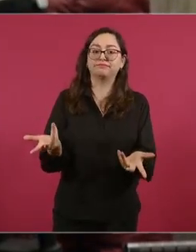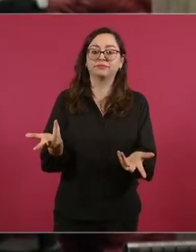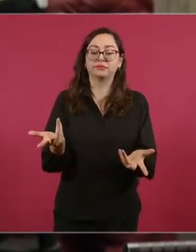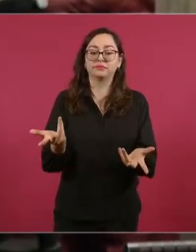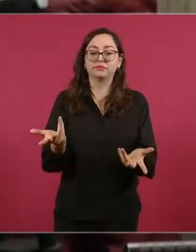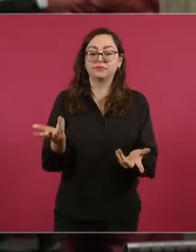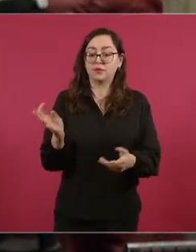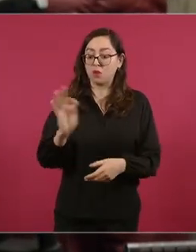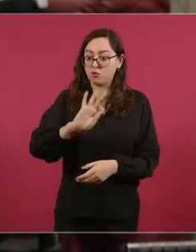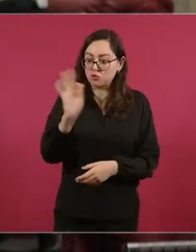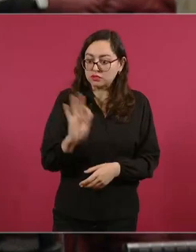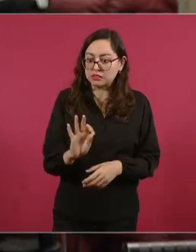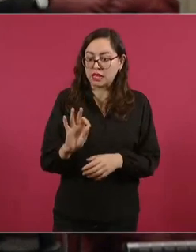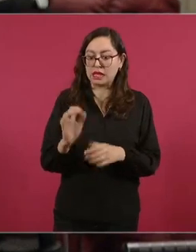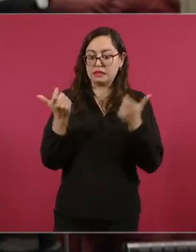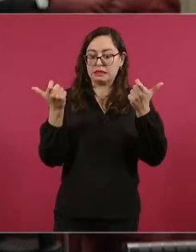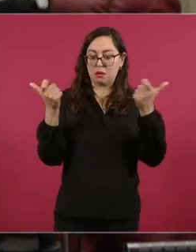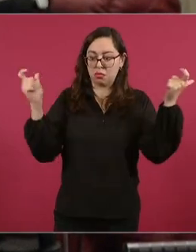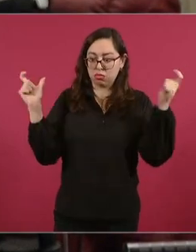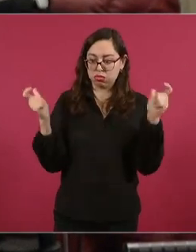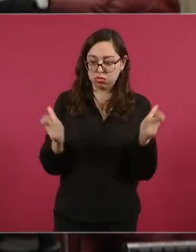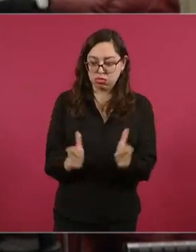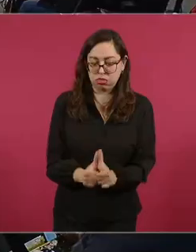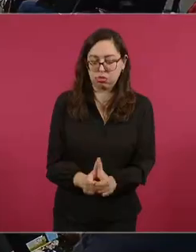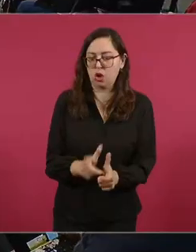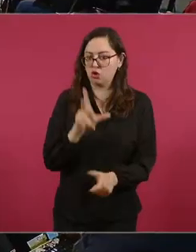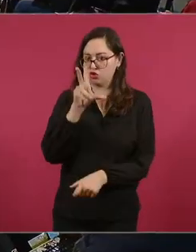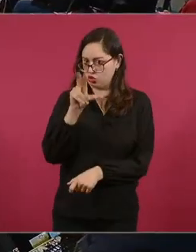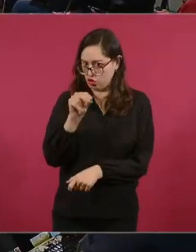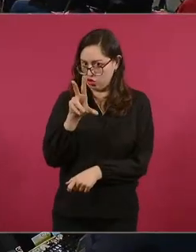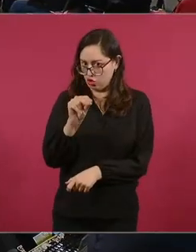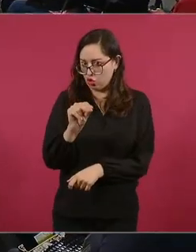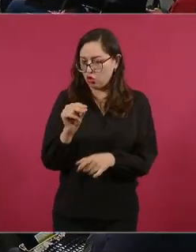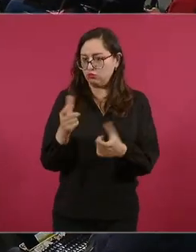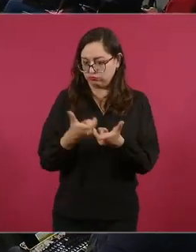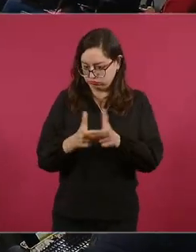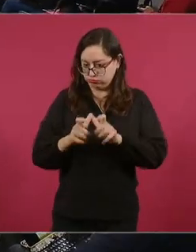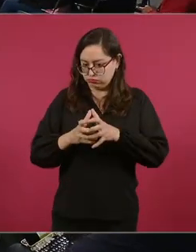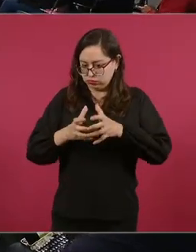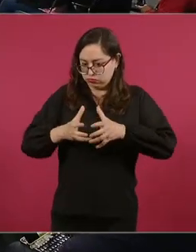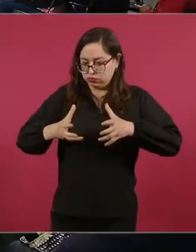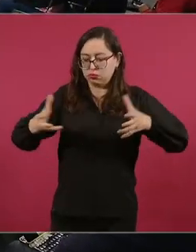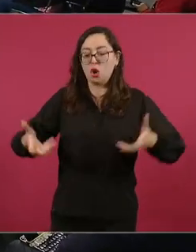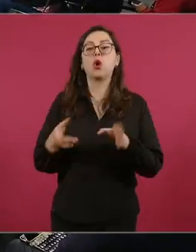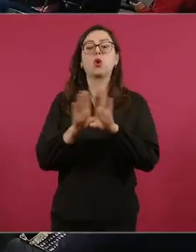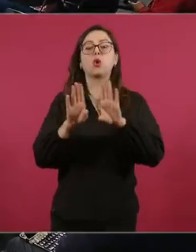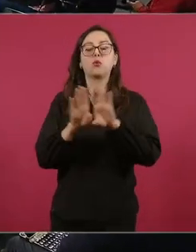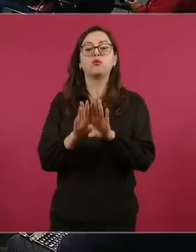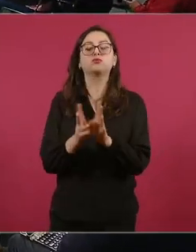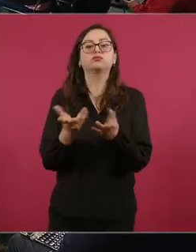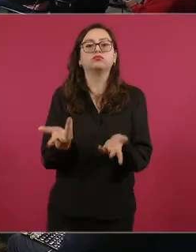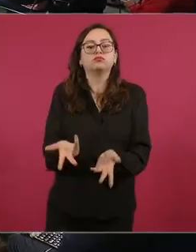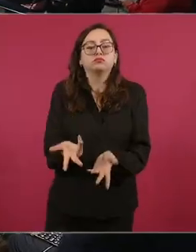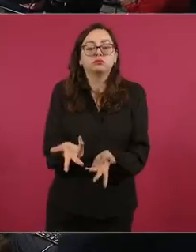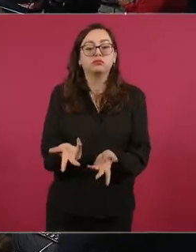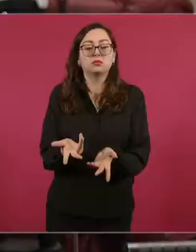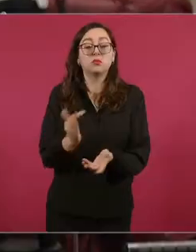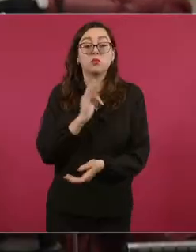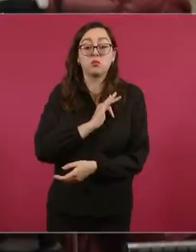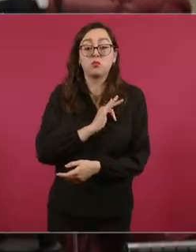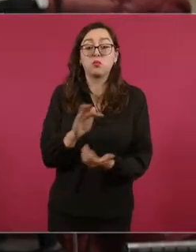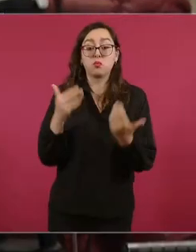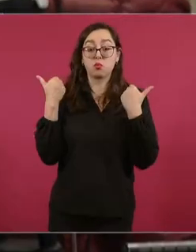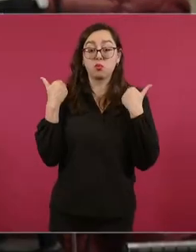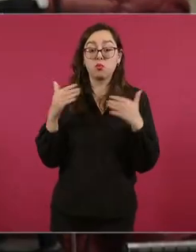mayor porcentaje de déficit, sino que se vaya reduciendo? ¿Cuál sería el escenario y, en todo caso, si pudiera